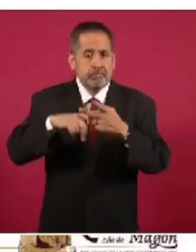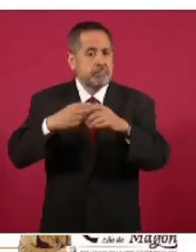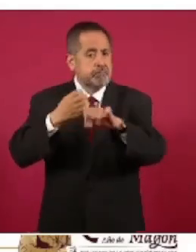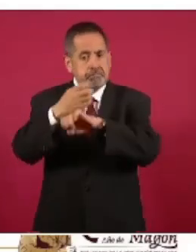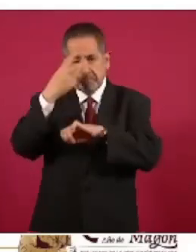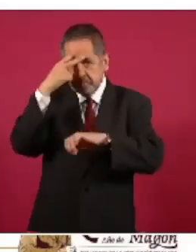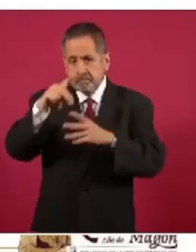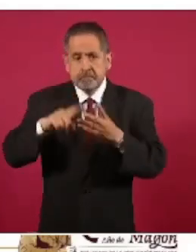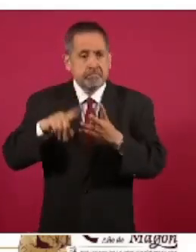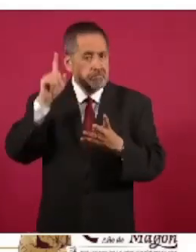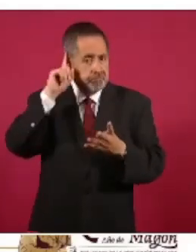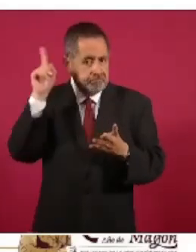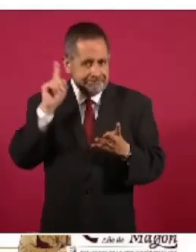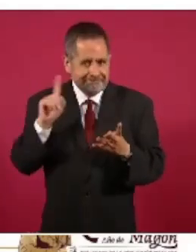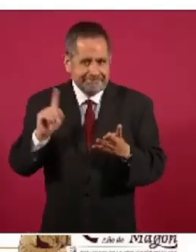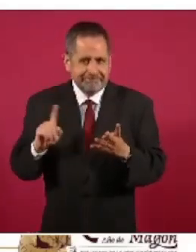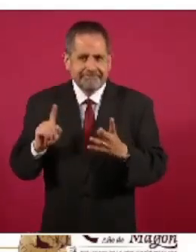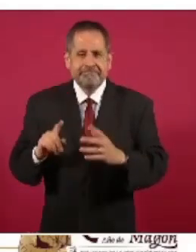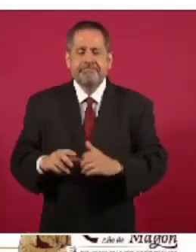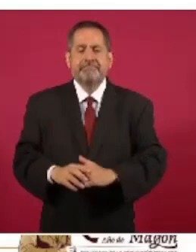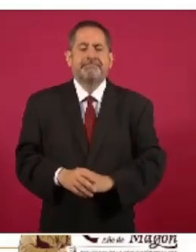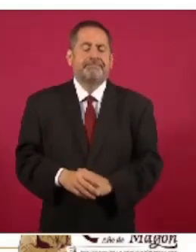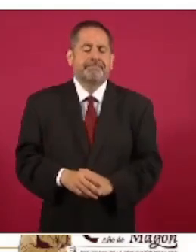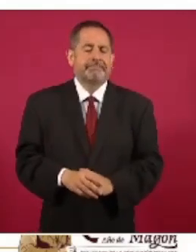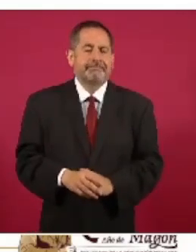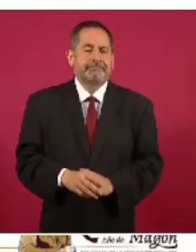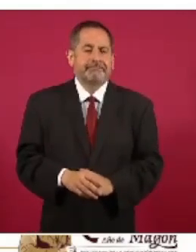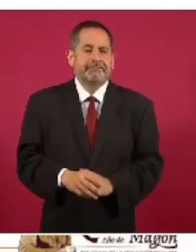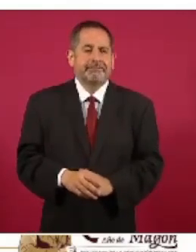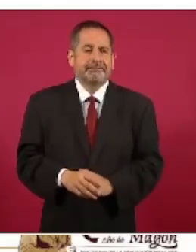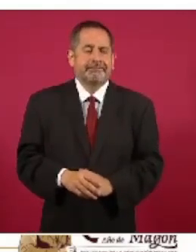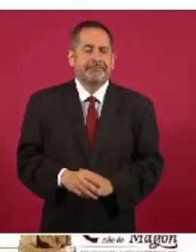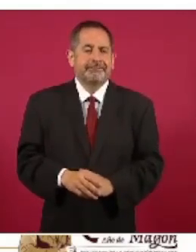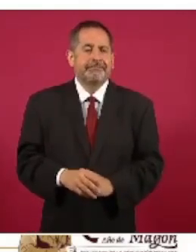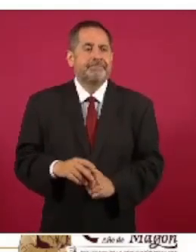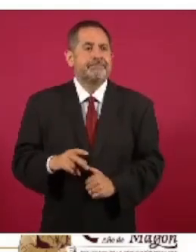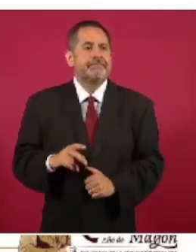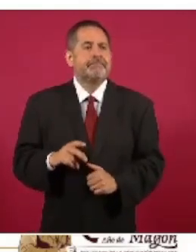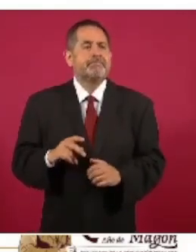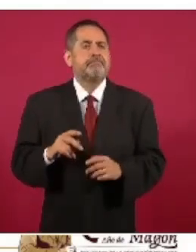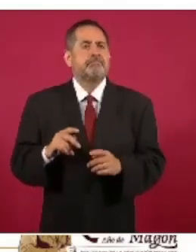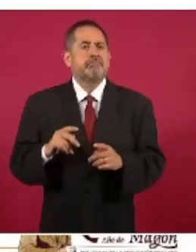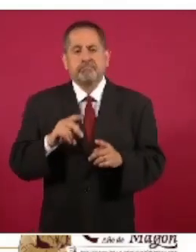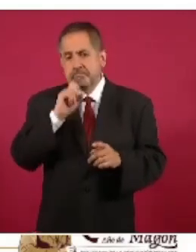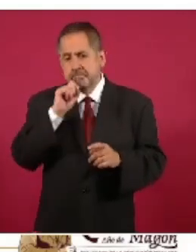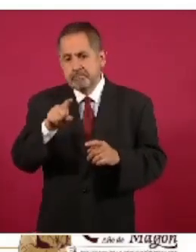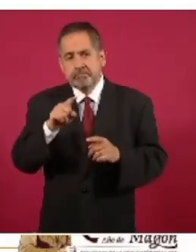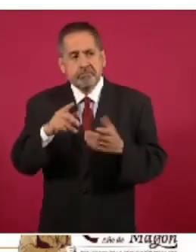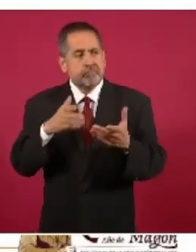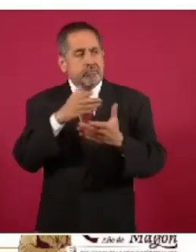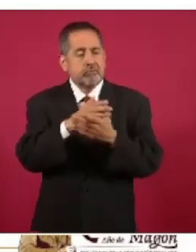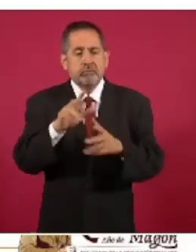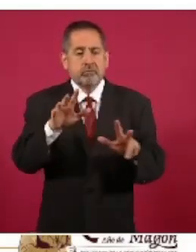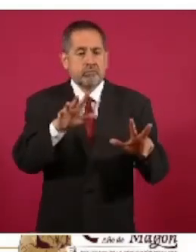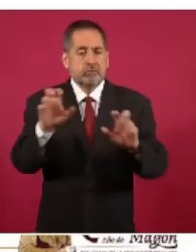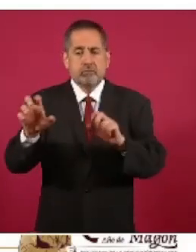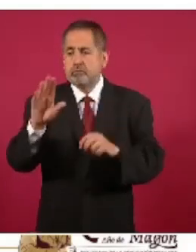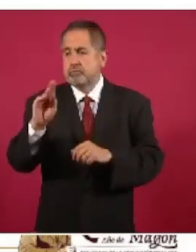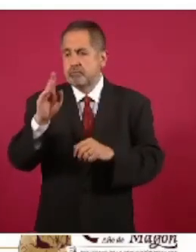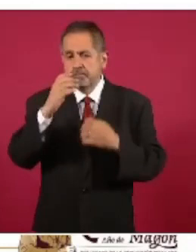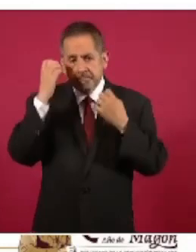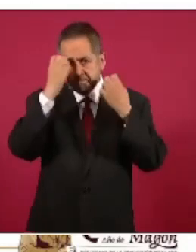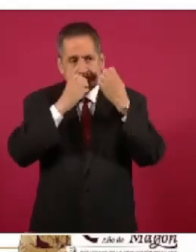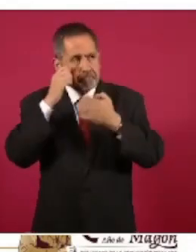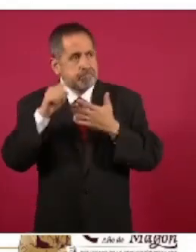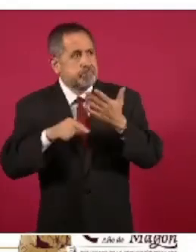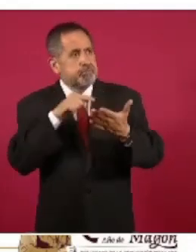en Zacatecas. Y también realizamos 890 visitas o verificaciones.